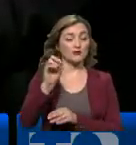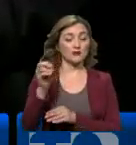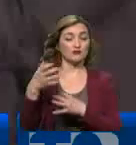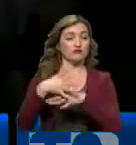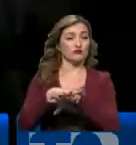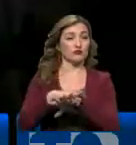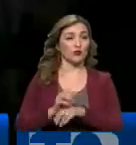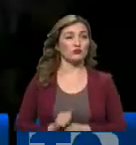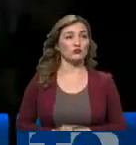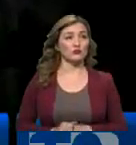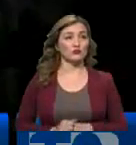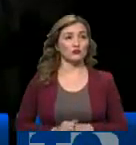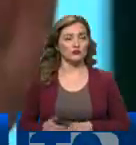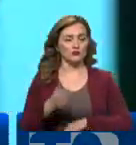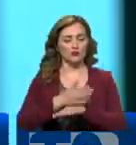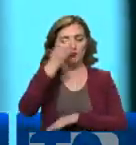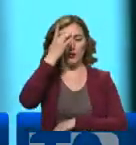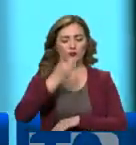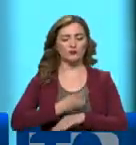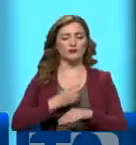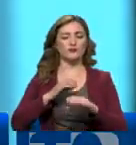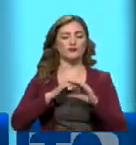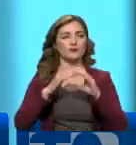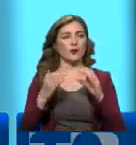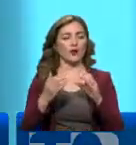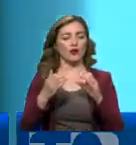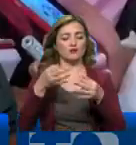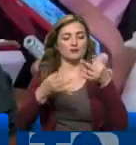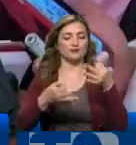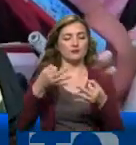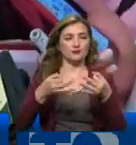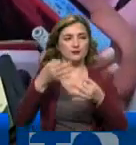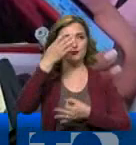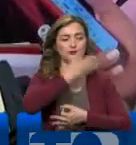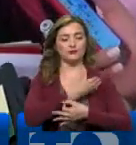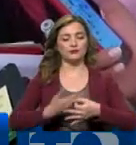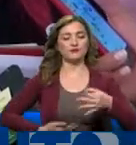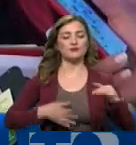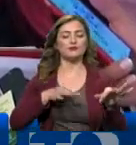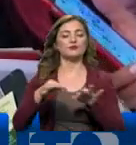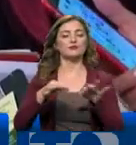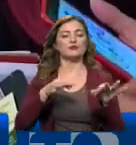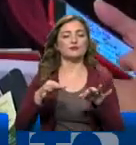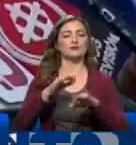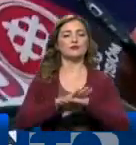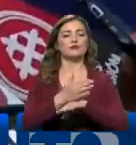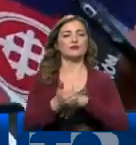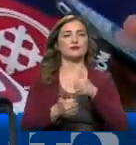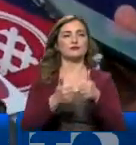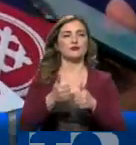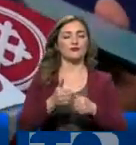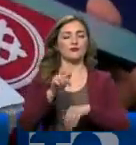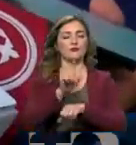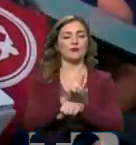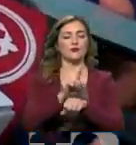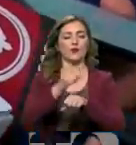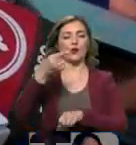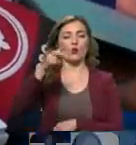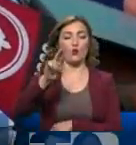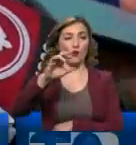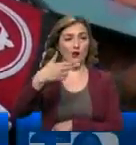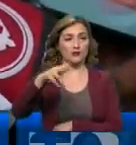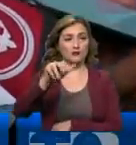Previo a que el Pleno tome esta decisión, el presidente del Tribunal Contencioso Electoral explicó cómo estaba la causa. La doctora Huacha, que es la